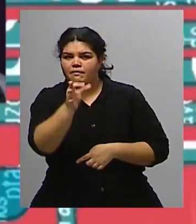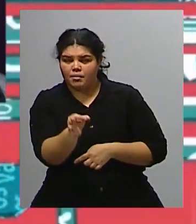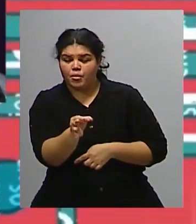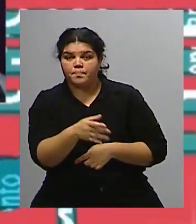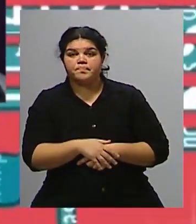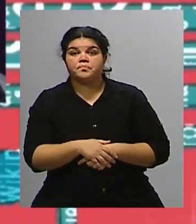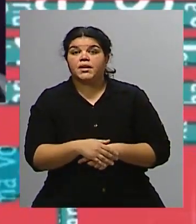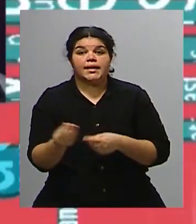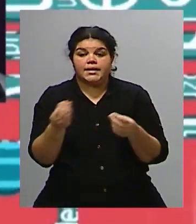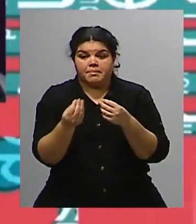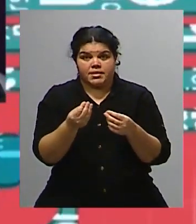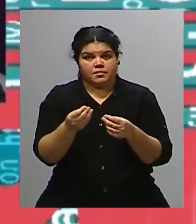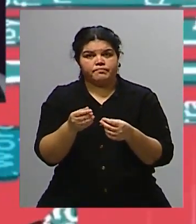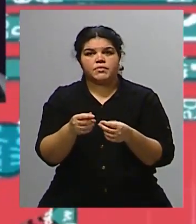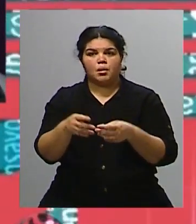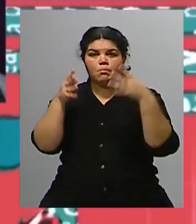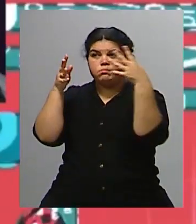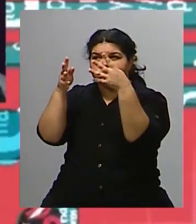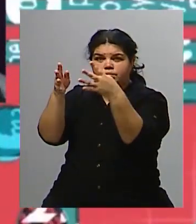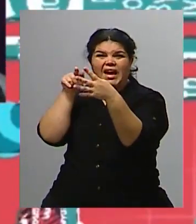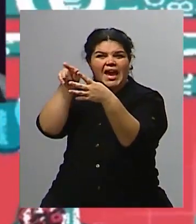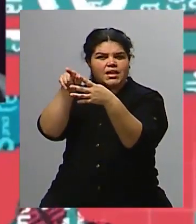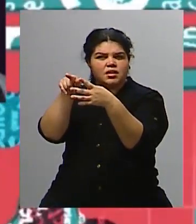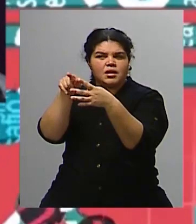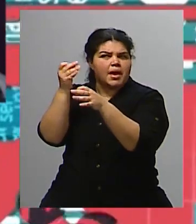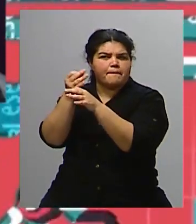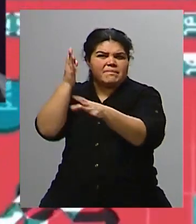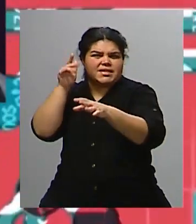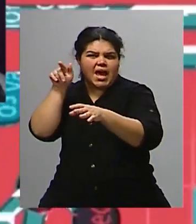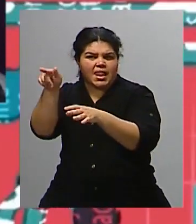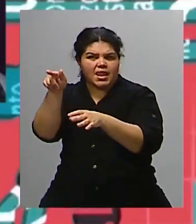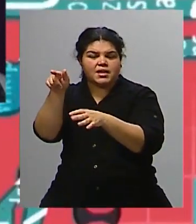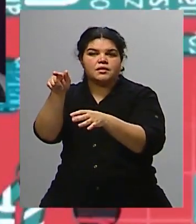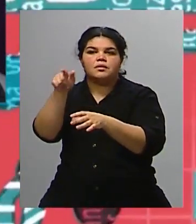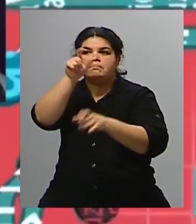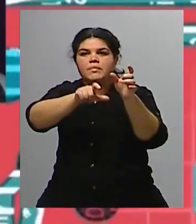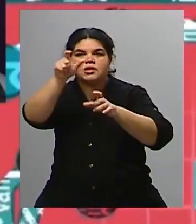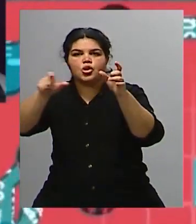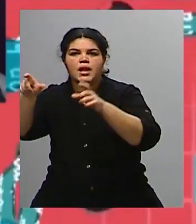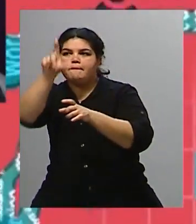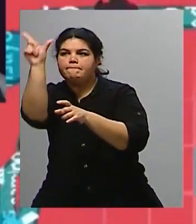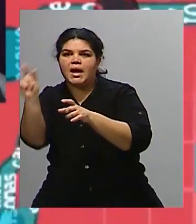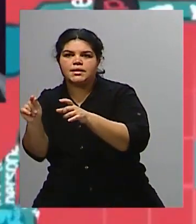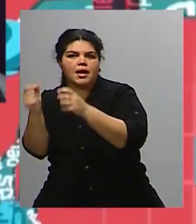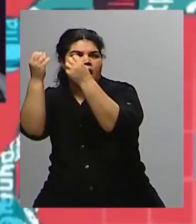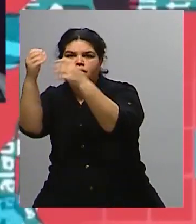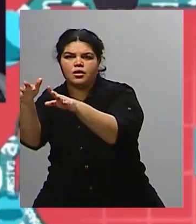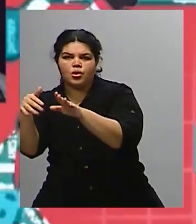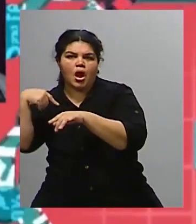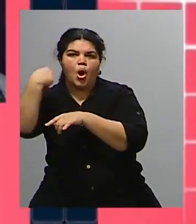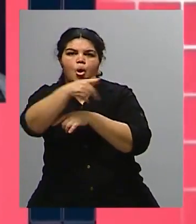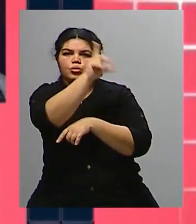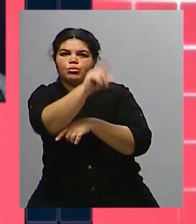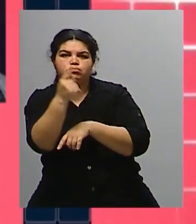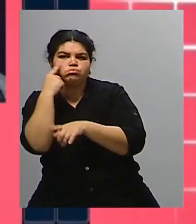a una situación específica como el conflicto este bélico, es diferente cómo se mira la migración, digo, porque la cuestión de gente que está tratando